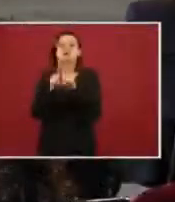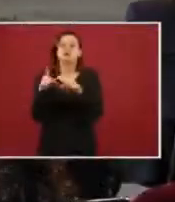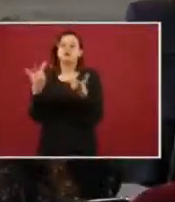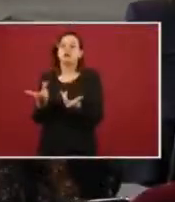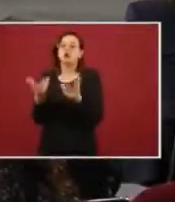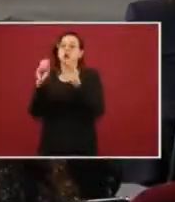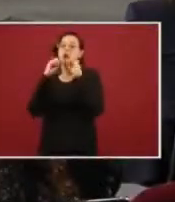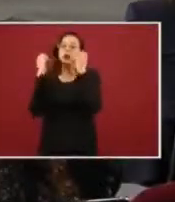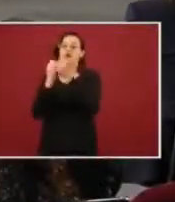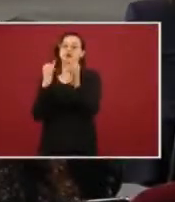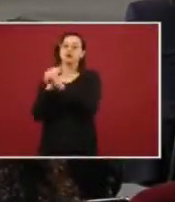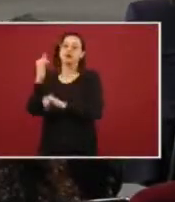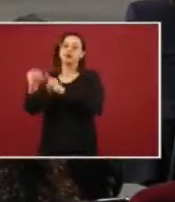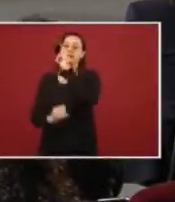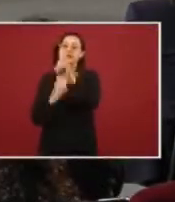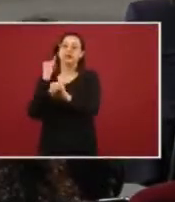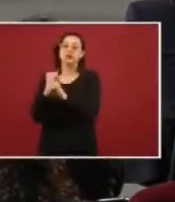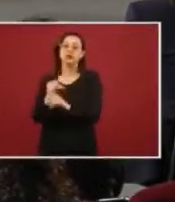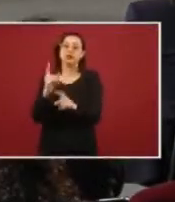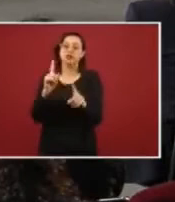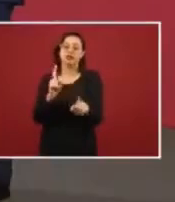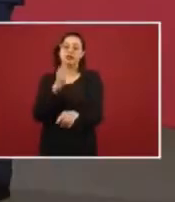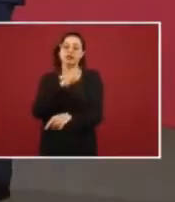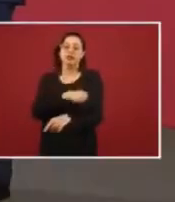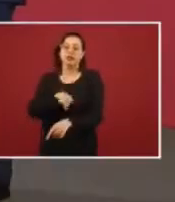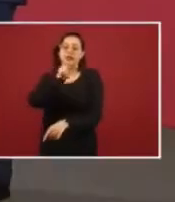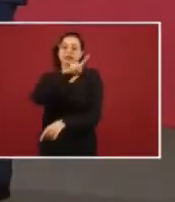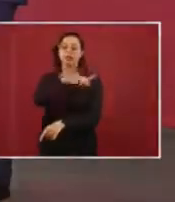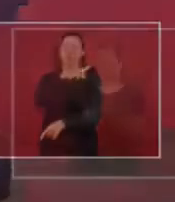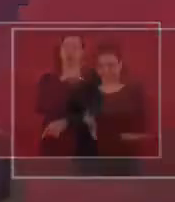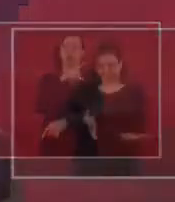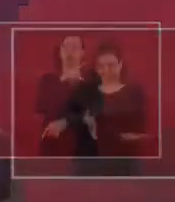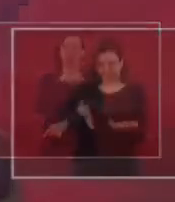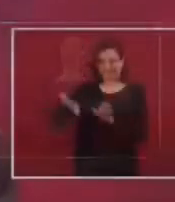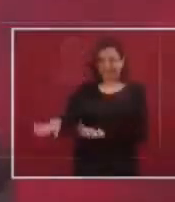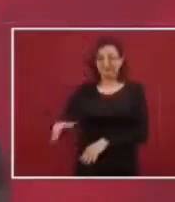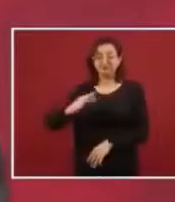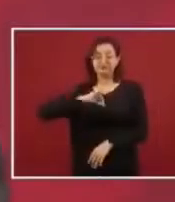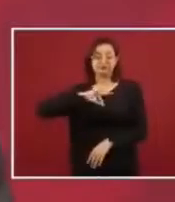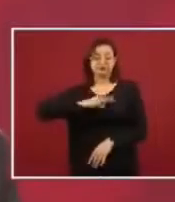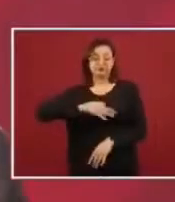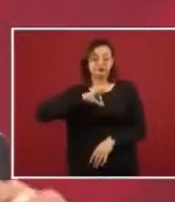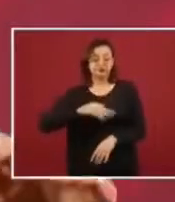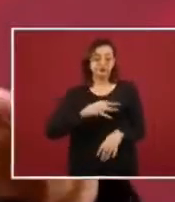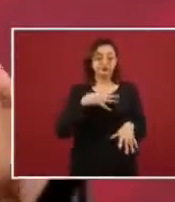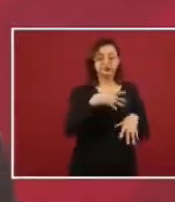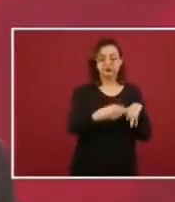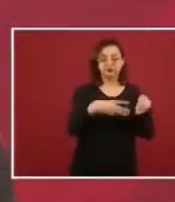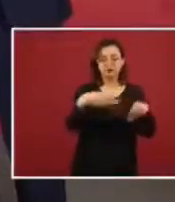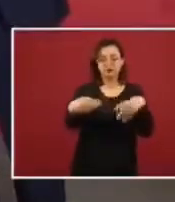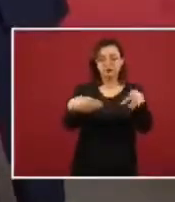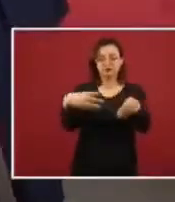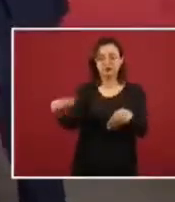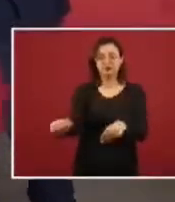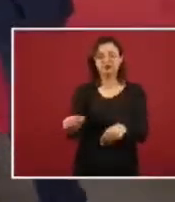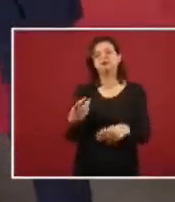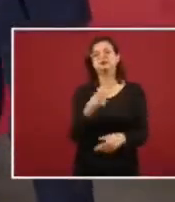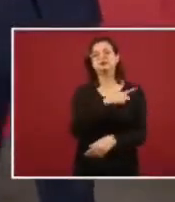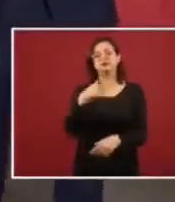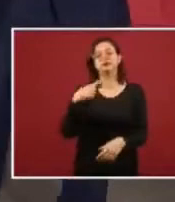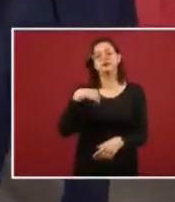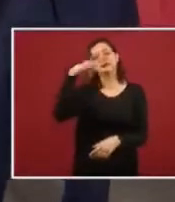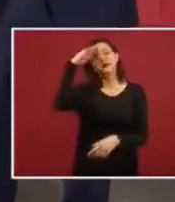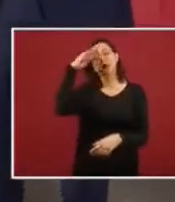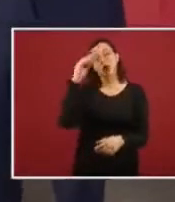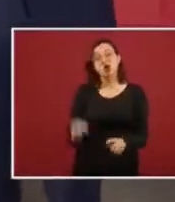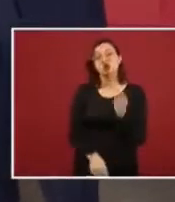epidemiológico estadístico de defunciones correspondientes al periodo del primero de enero al 10 de septiembre del 2020 así lo resolvió